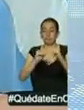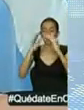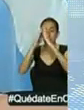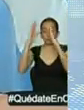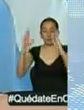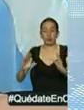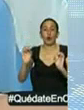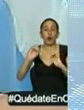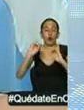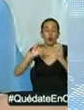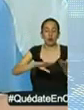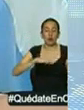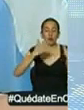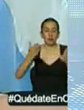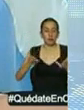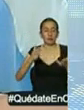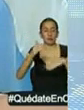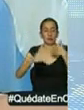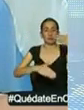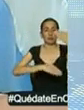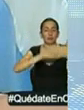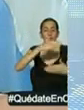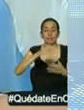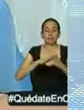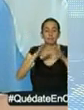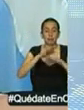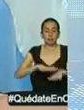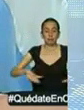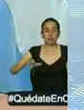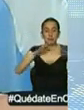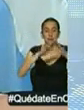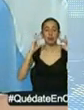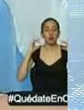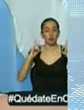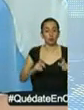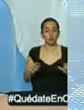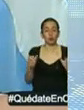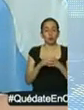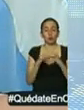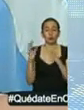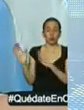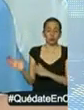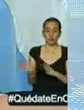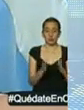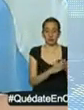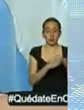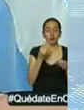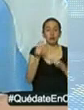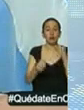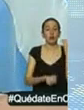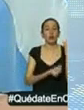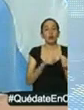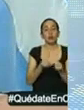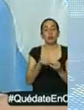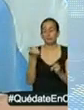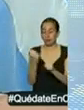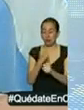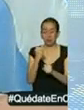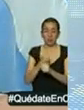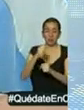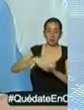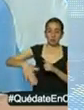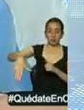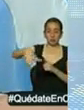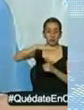alimenticios. No va a ser que llegue el kit alimenticio cuando ya no tenga quien comer porque ya se murieron. Habrá que llevar velas ahí. Bueno,